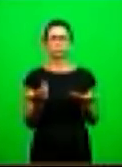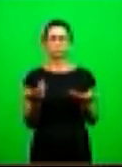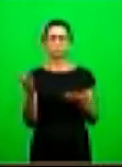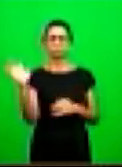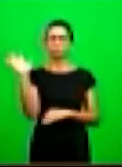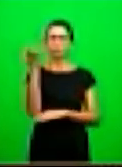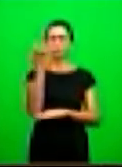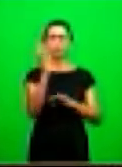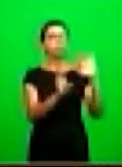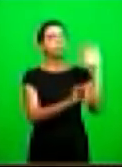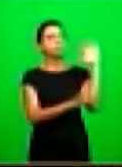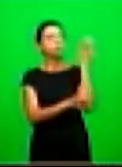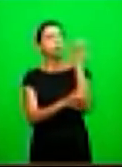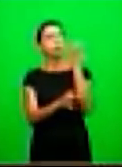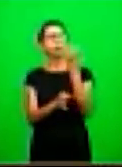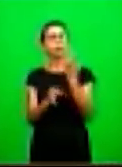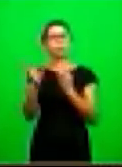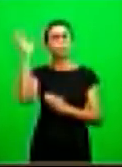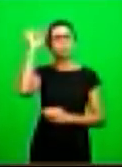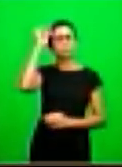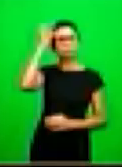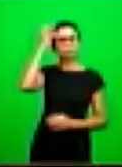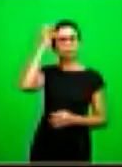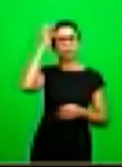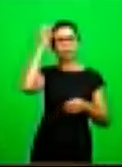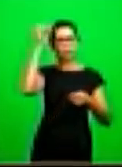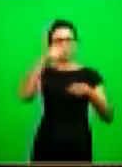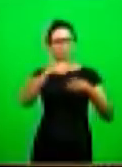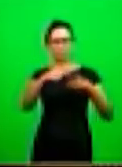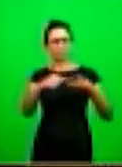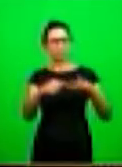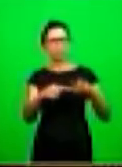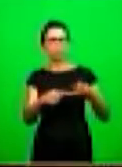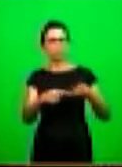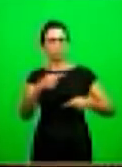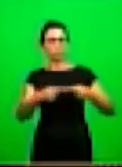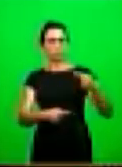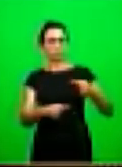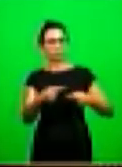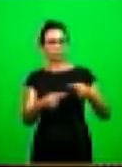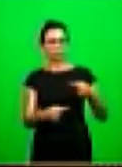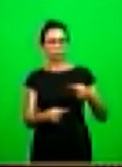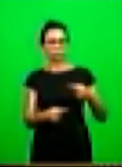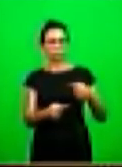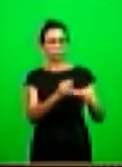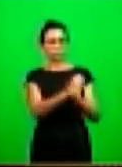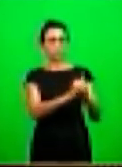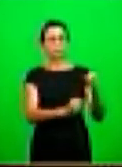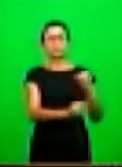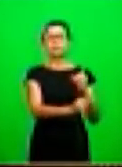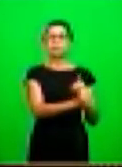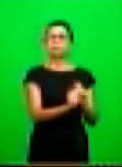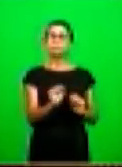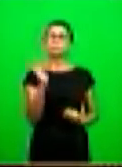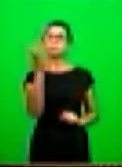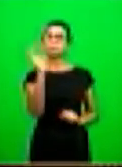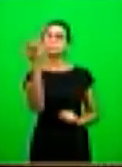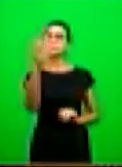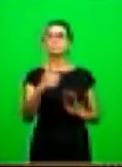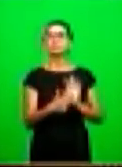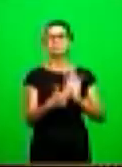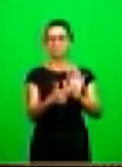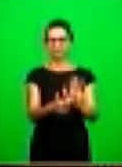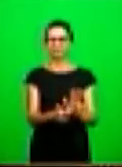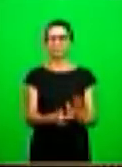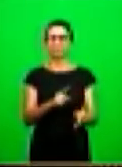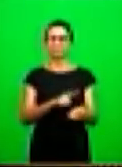las señales geofísicas, espirituales, políticas, sociales, todo lo que ha pasado hoy en nuestros días apuntan también